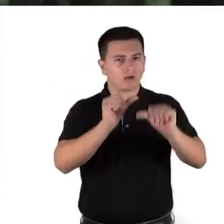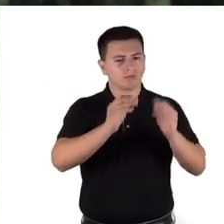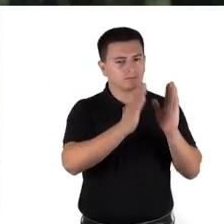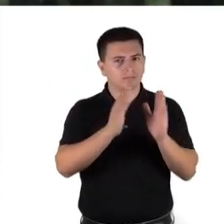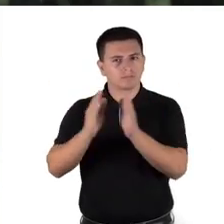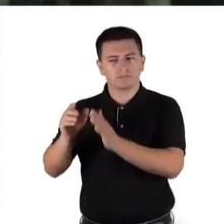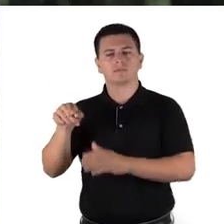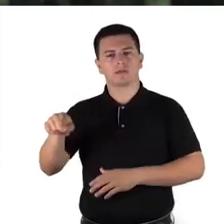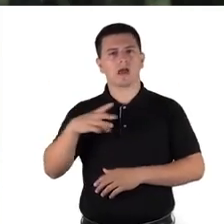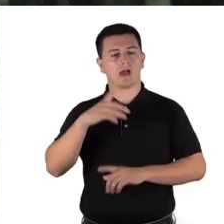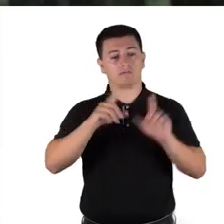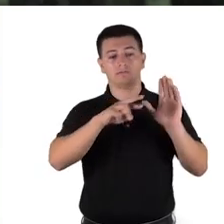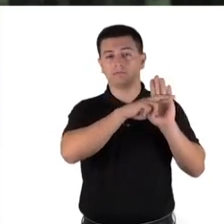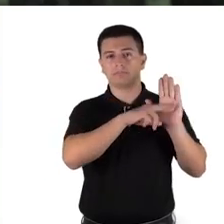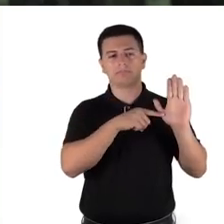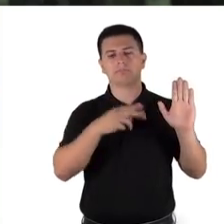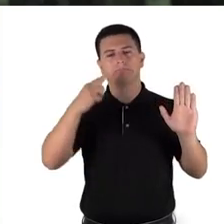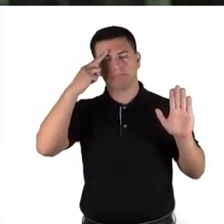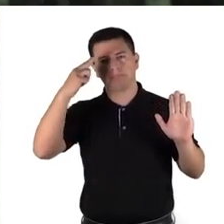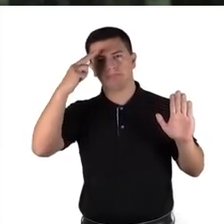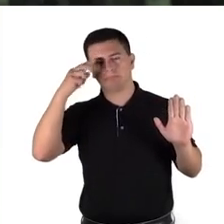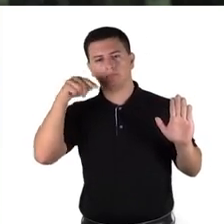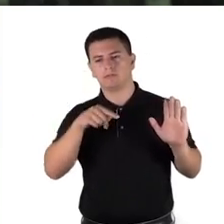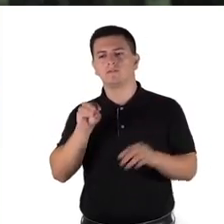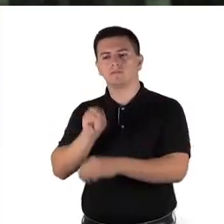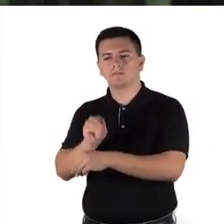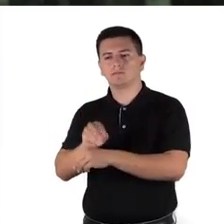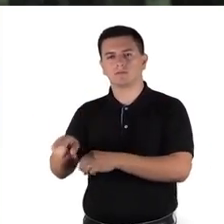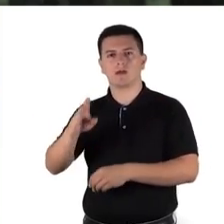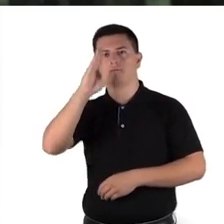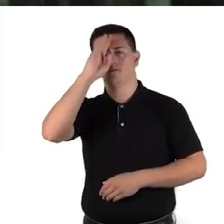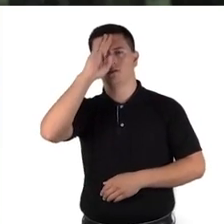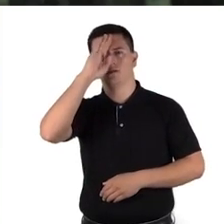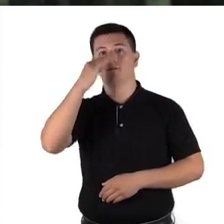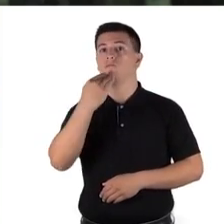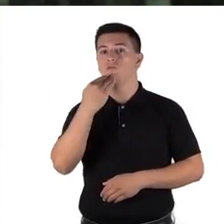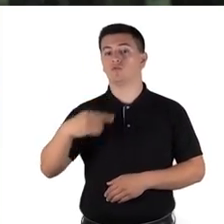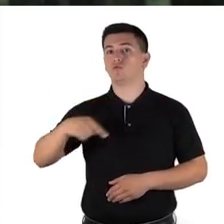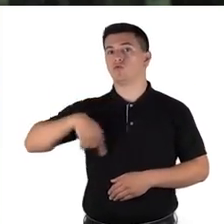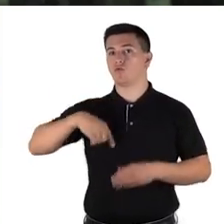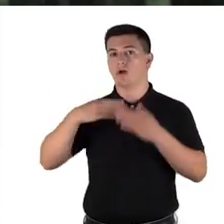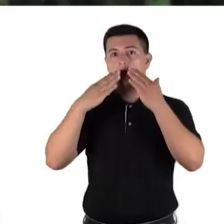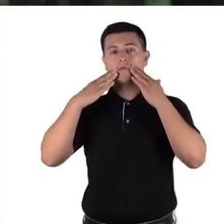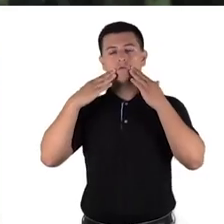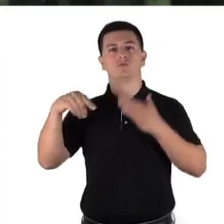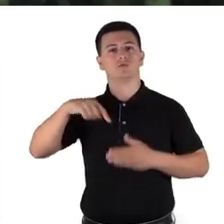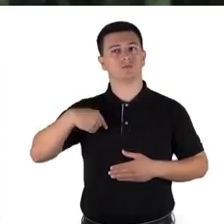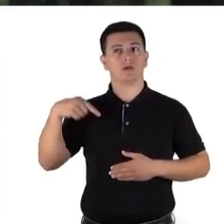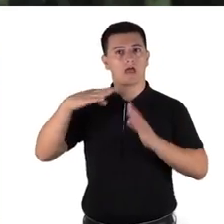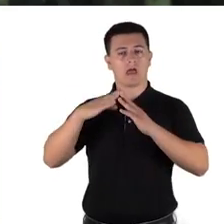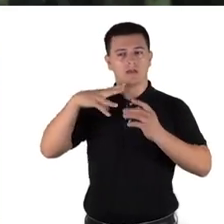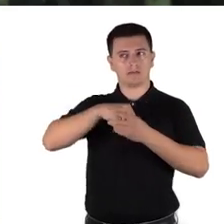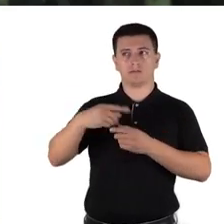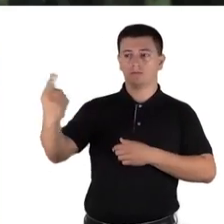porque así lo requiere. Un sistema bien concreto, bien estructurado, necesita seguir ciertas reglas o formatos de enseñanza y